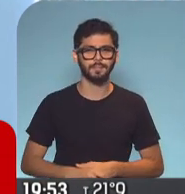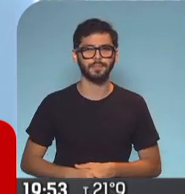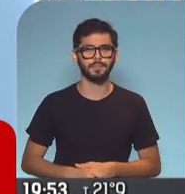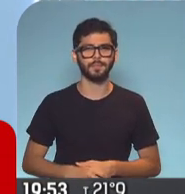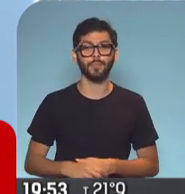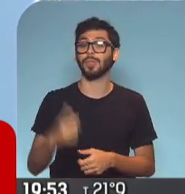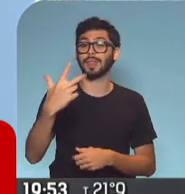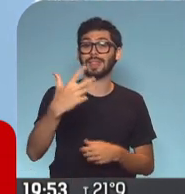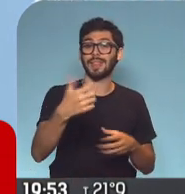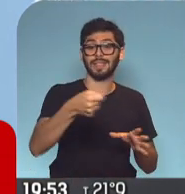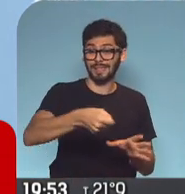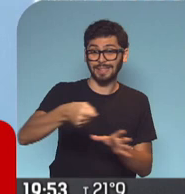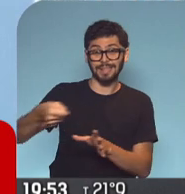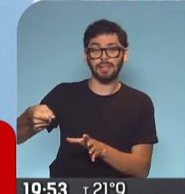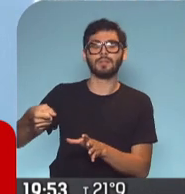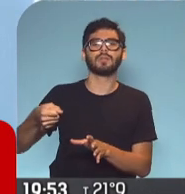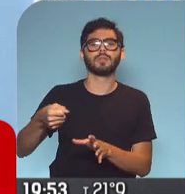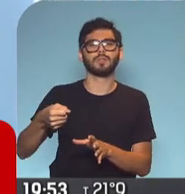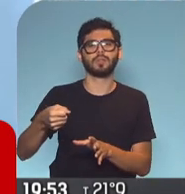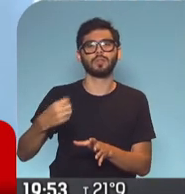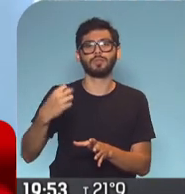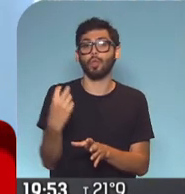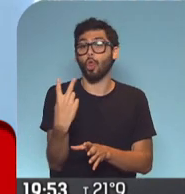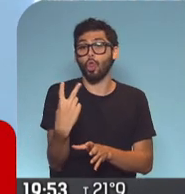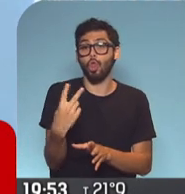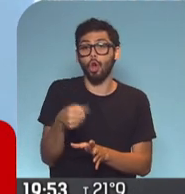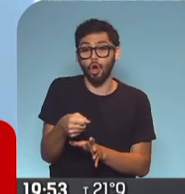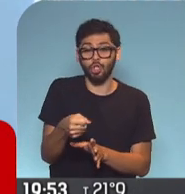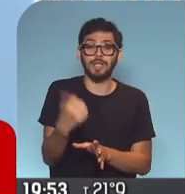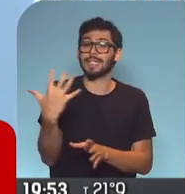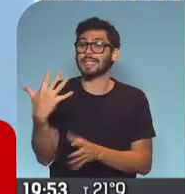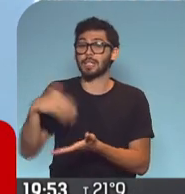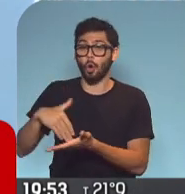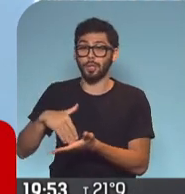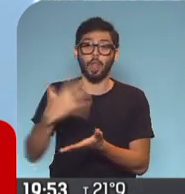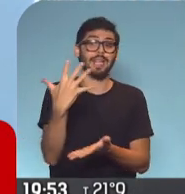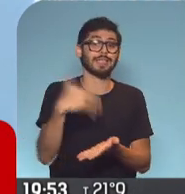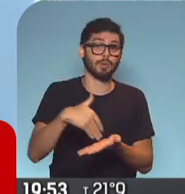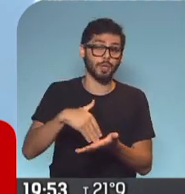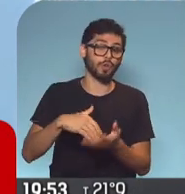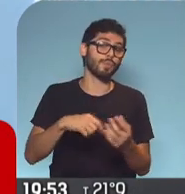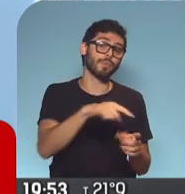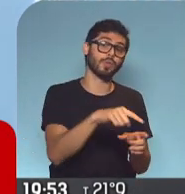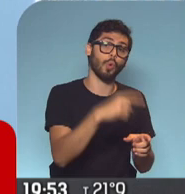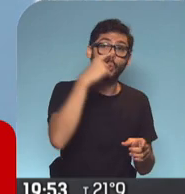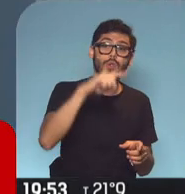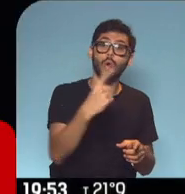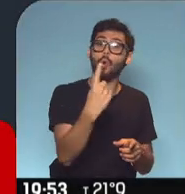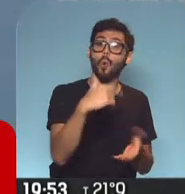Esos 3 retiros corresponden a 2 de ellos a 5 millones de pesos y un tercero de